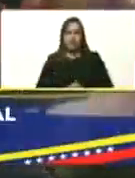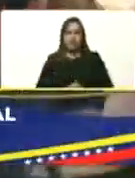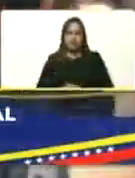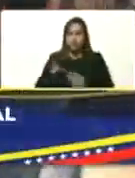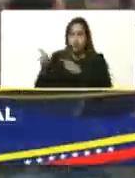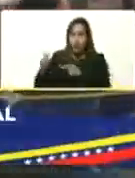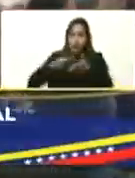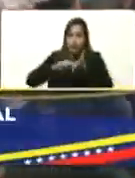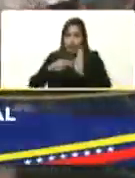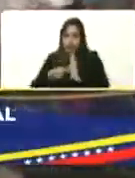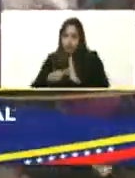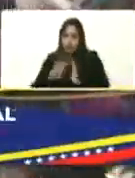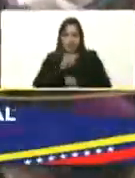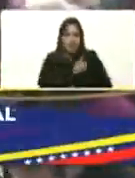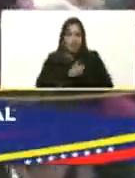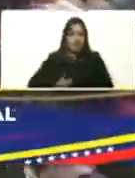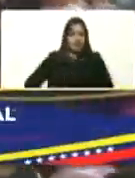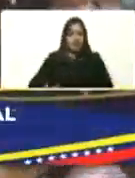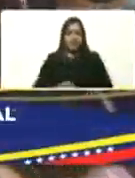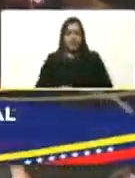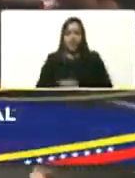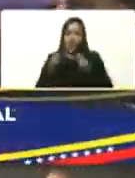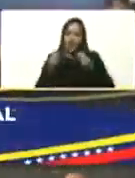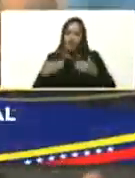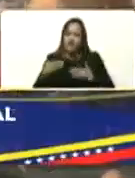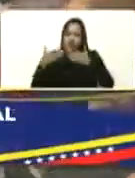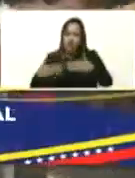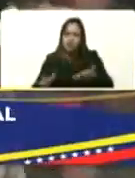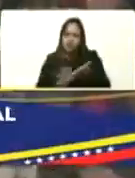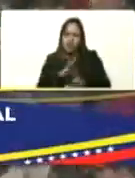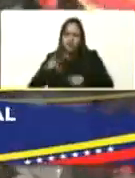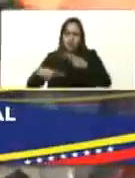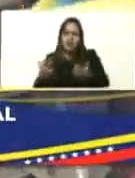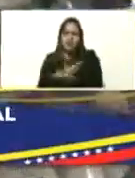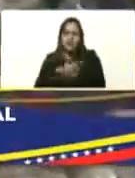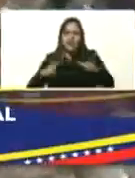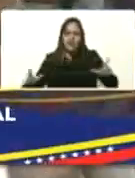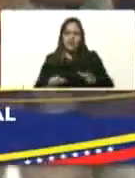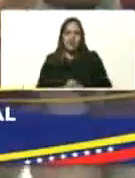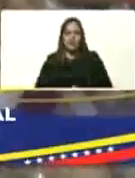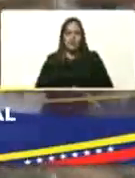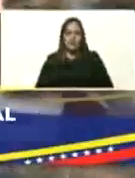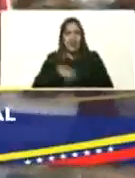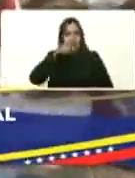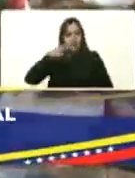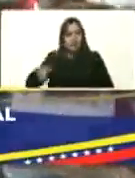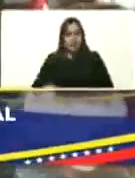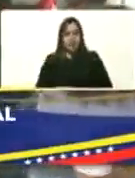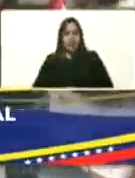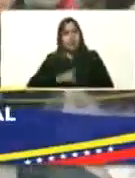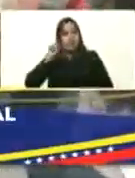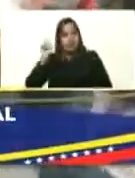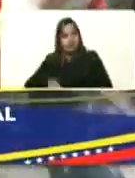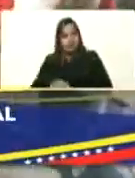Y eso habla, presidente, cómo avanzamos en los procesos liberadores y emancipadores,